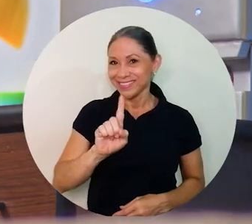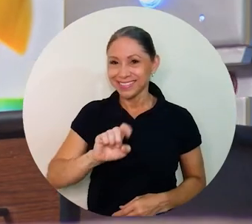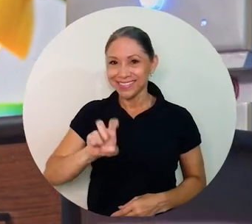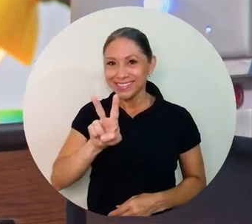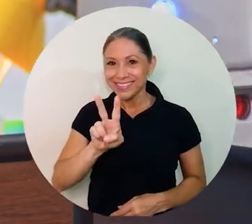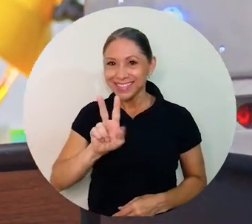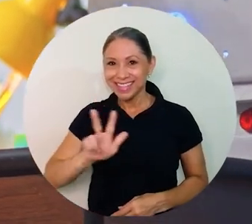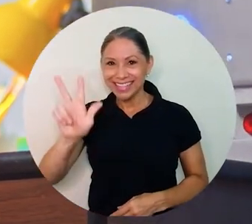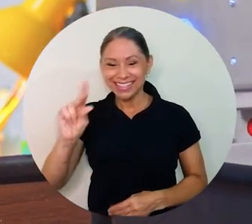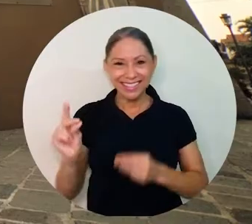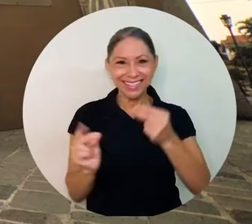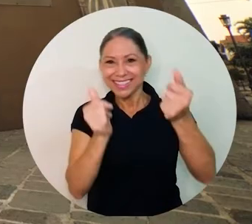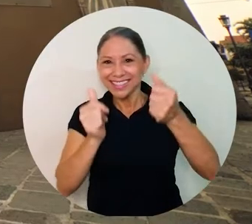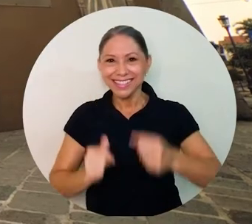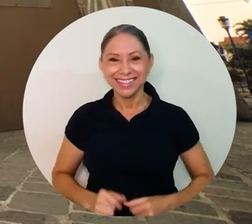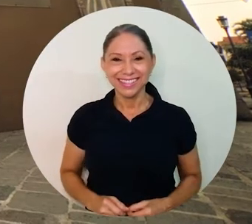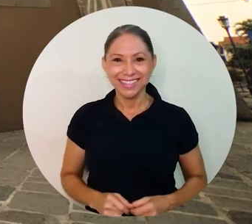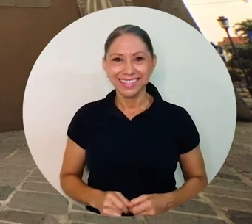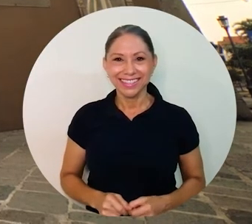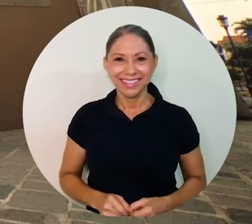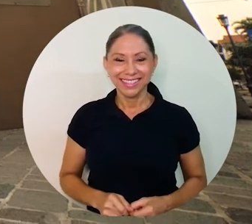Uno, dos y tres.